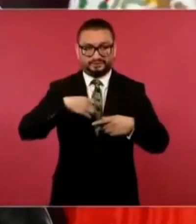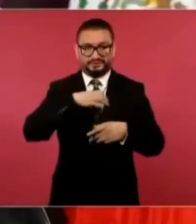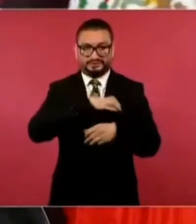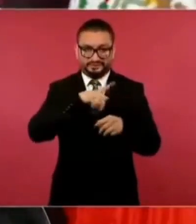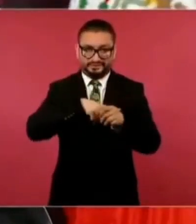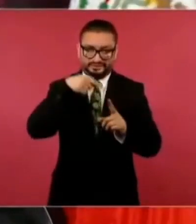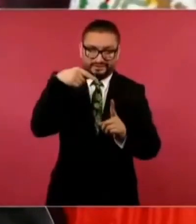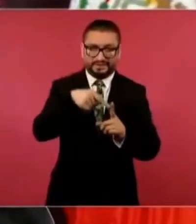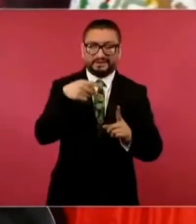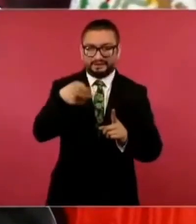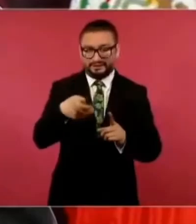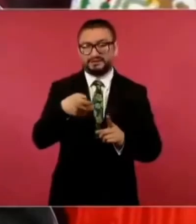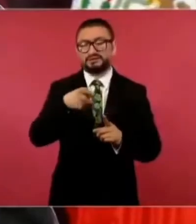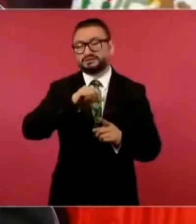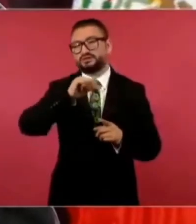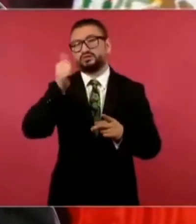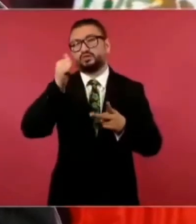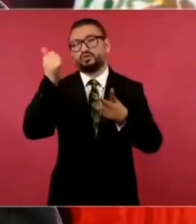otros.